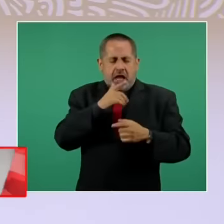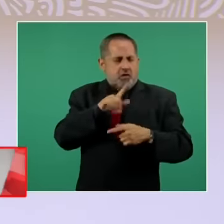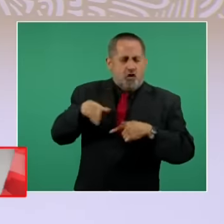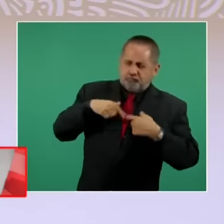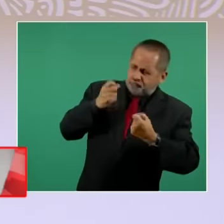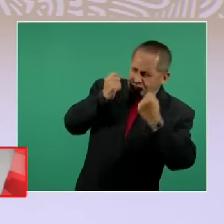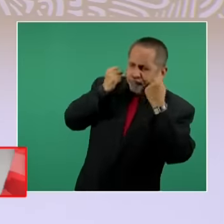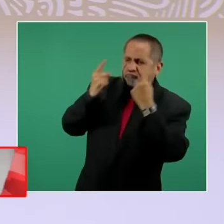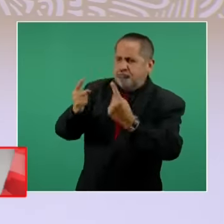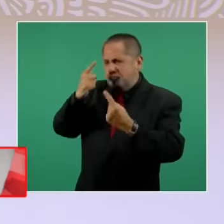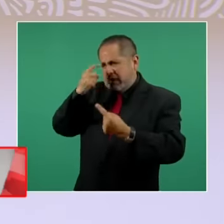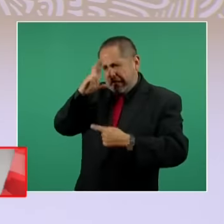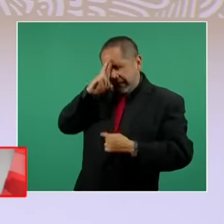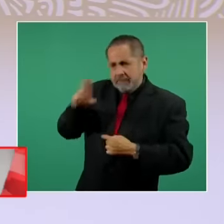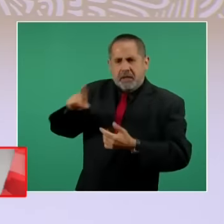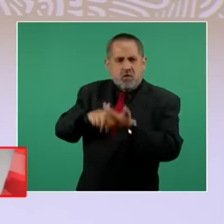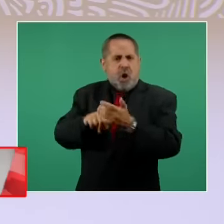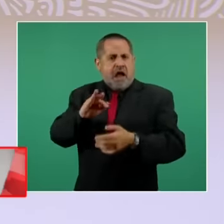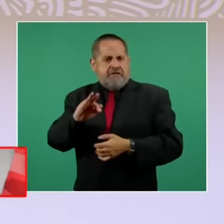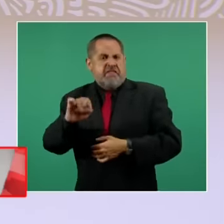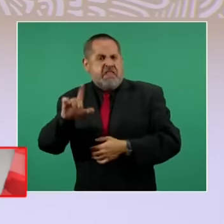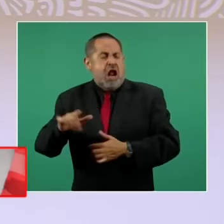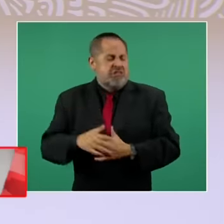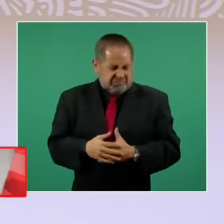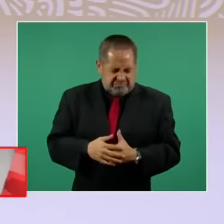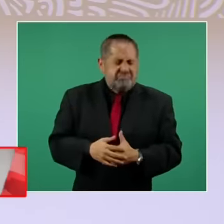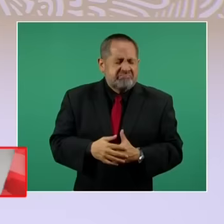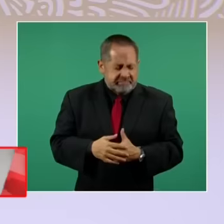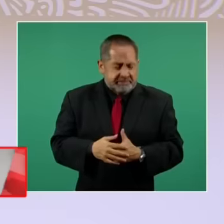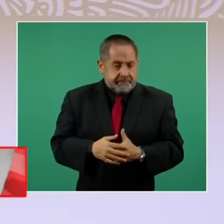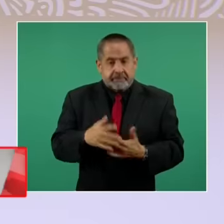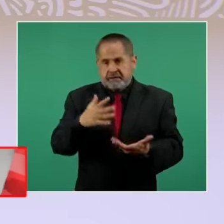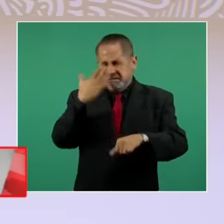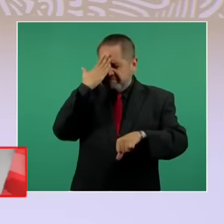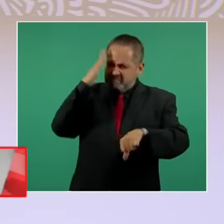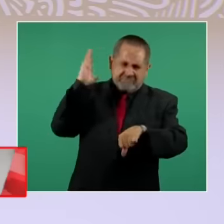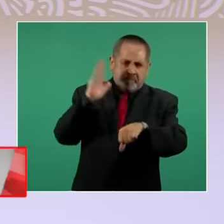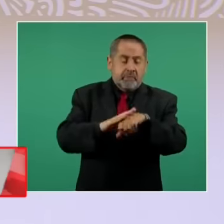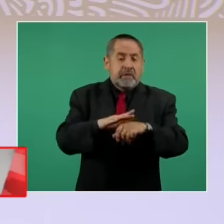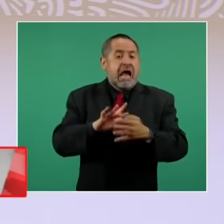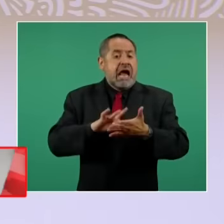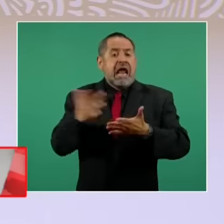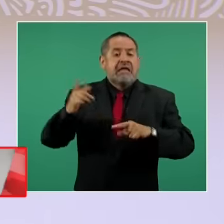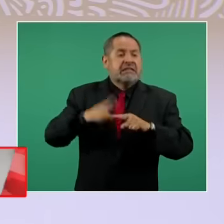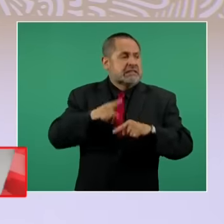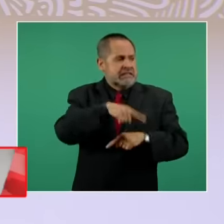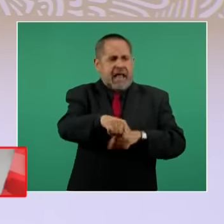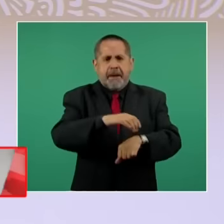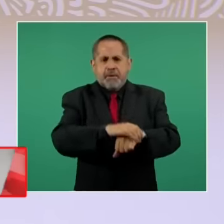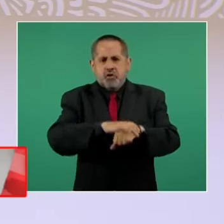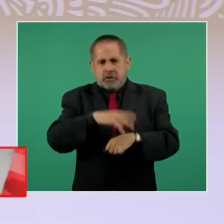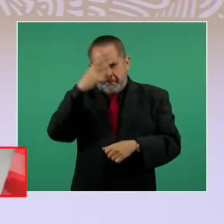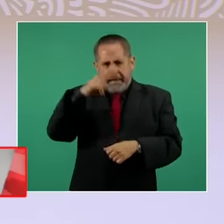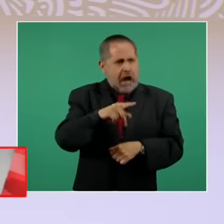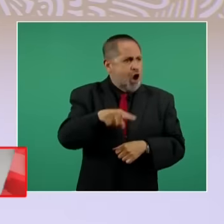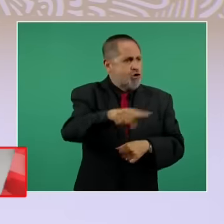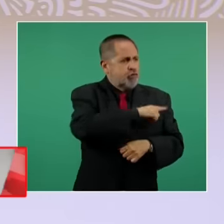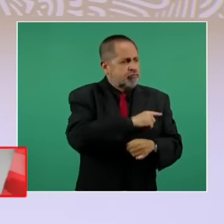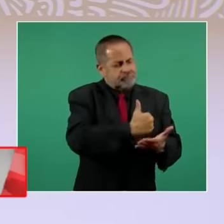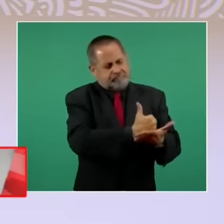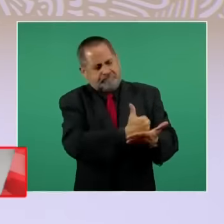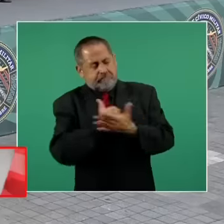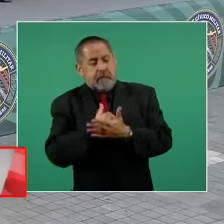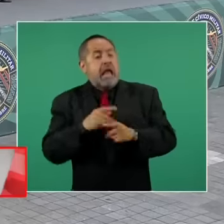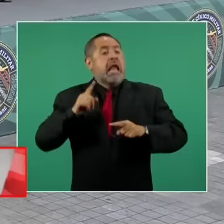admiración y respeto. No olvidaremos nunca que gracias al apoyo de muchos amigos mexicanos, zarpó el yate Granma